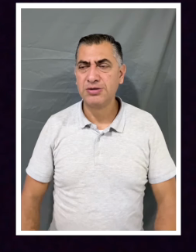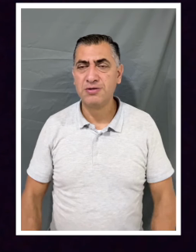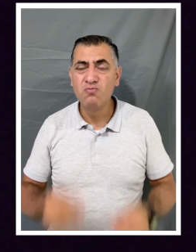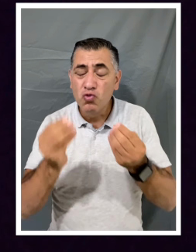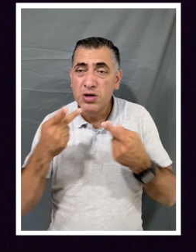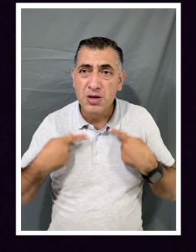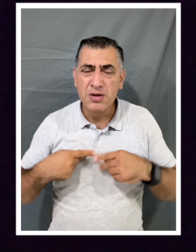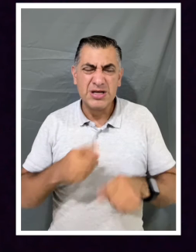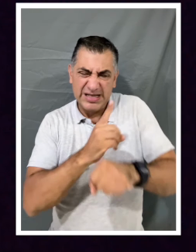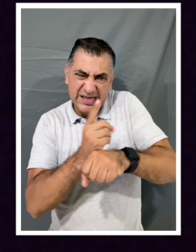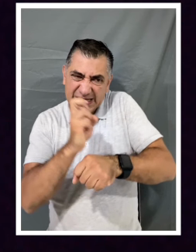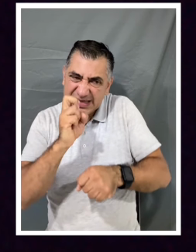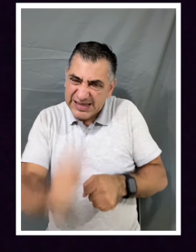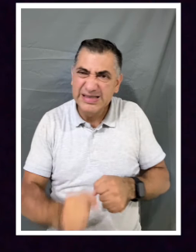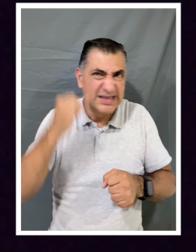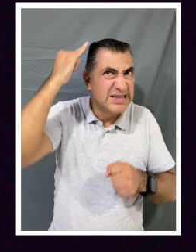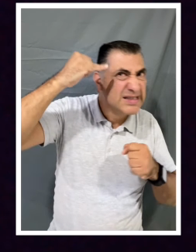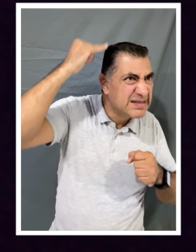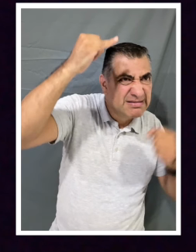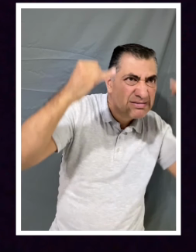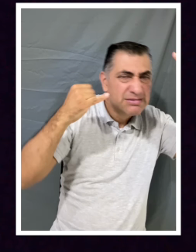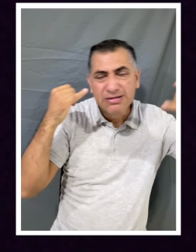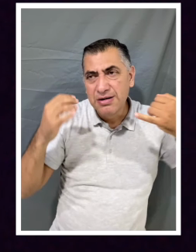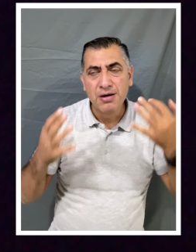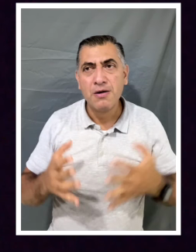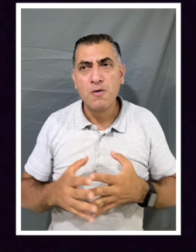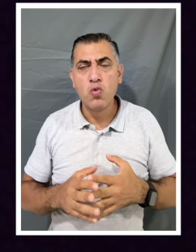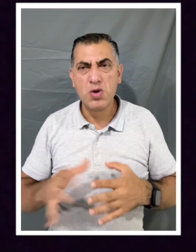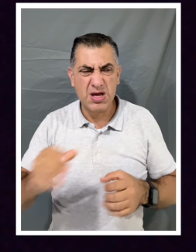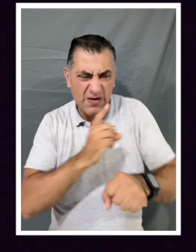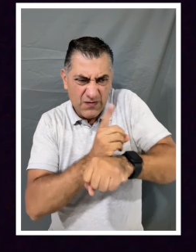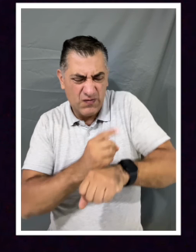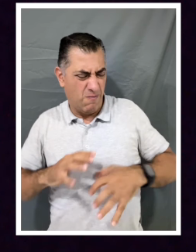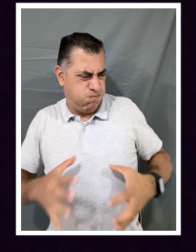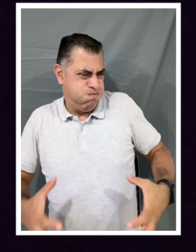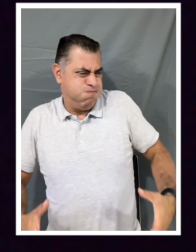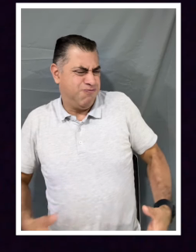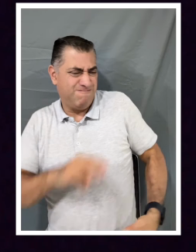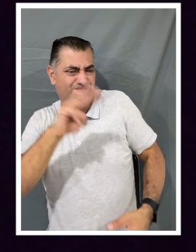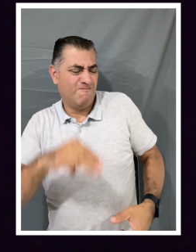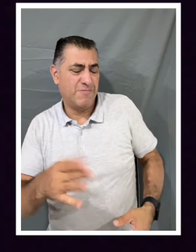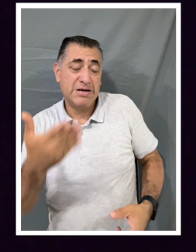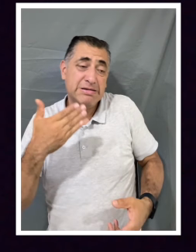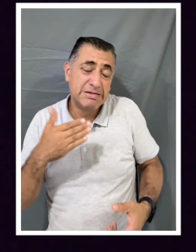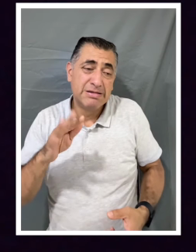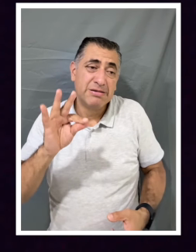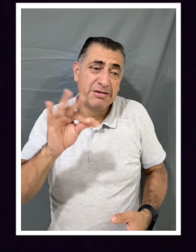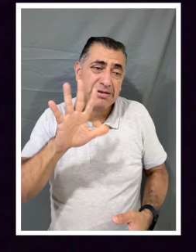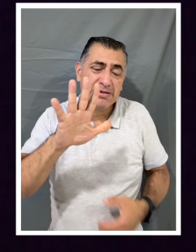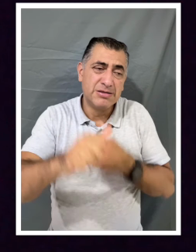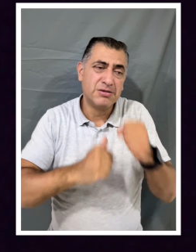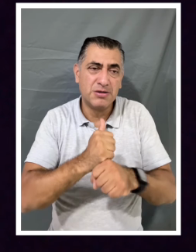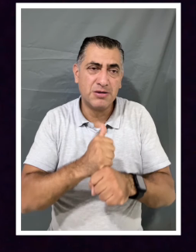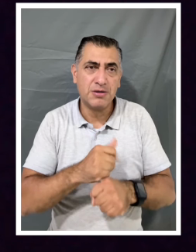varias personas que han defendido este tipo de de ideología eh Y y han defendido la obesidad han muerto antes de los 45